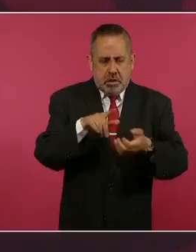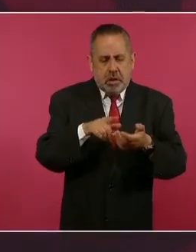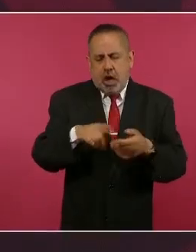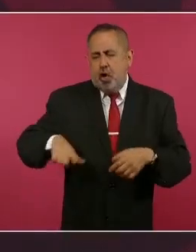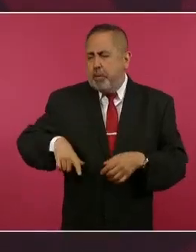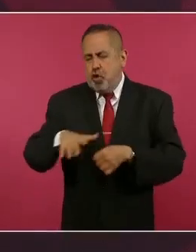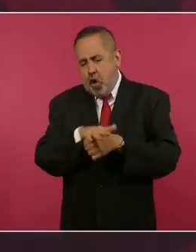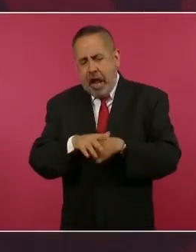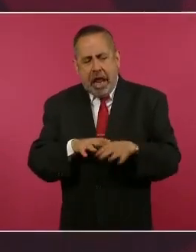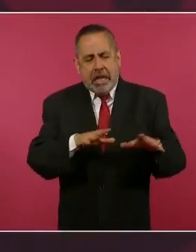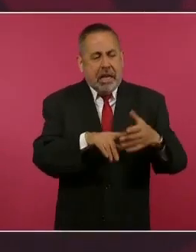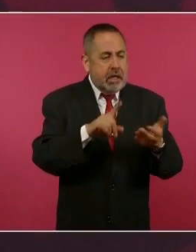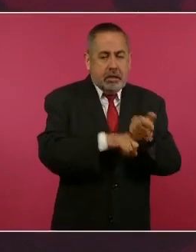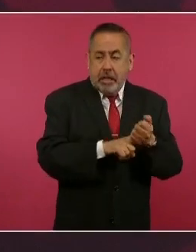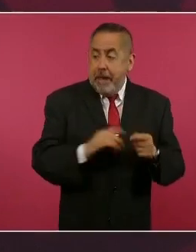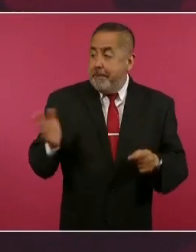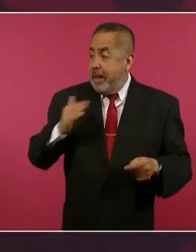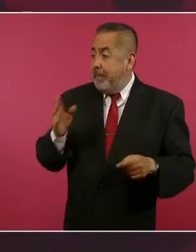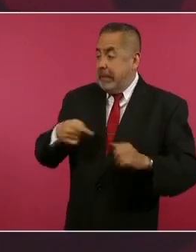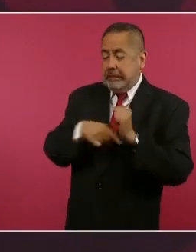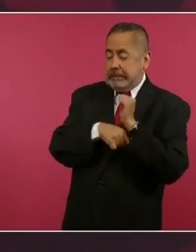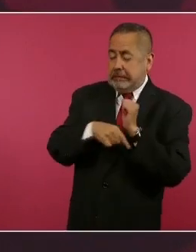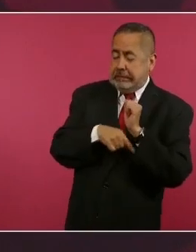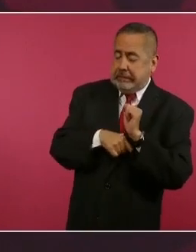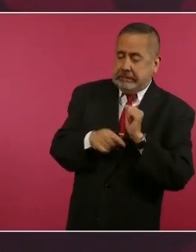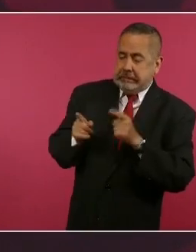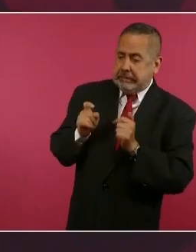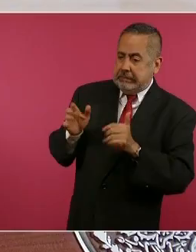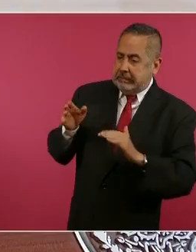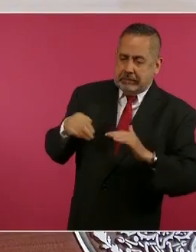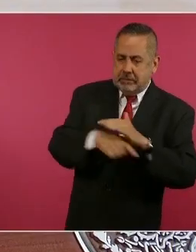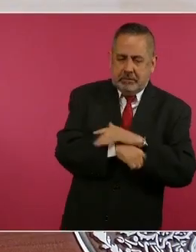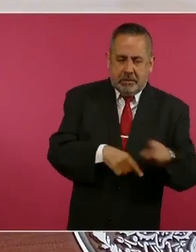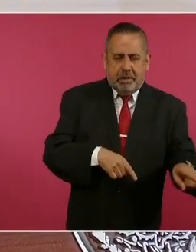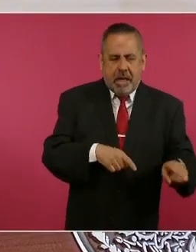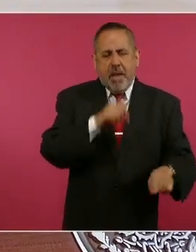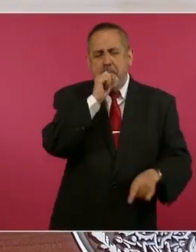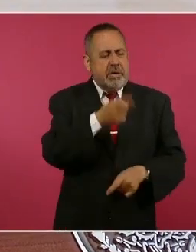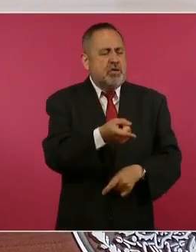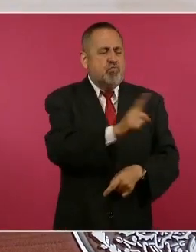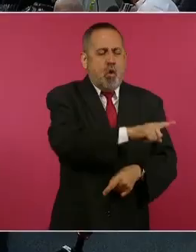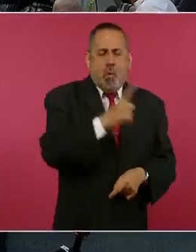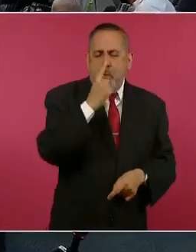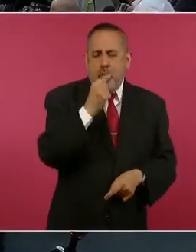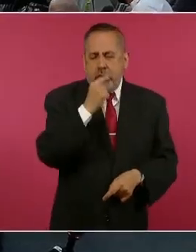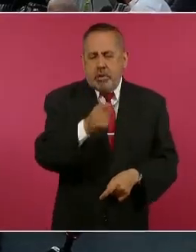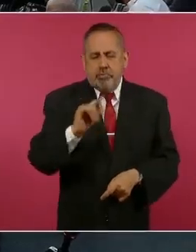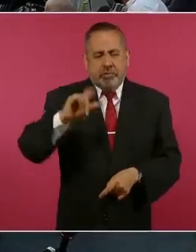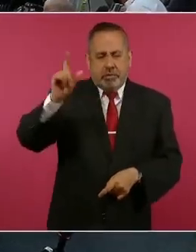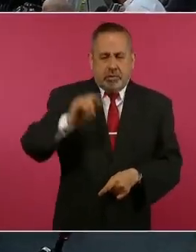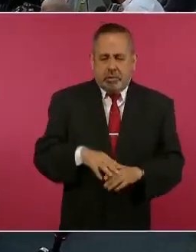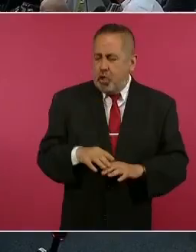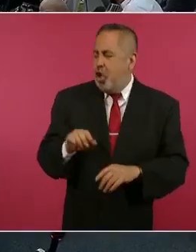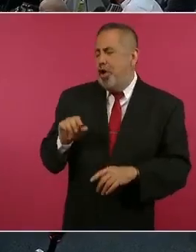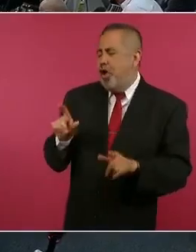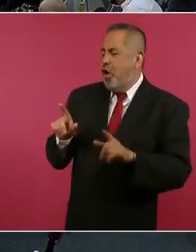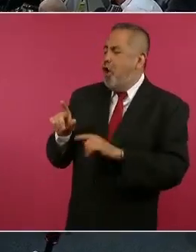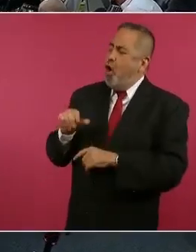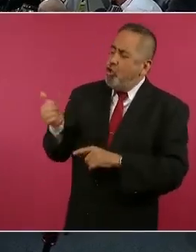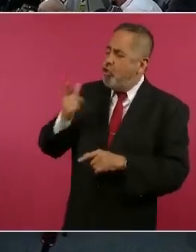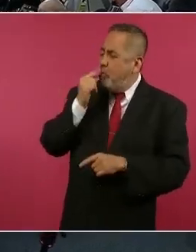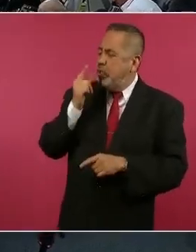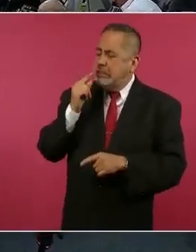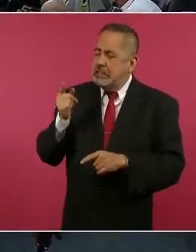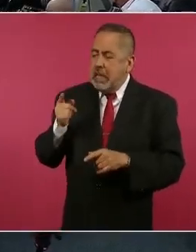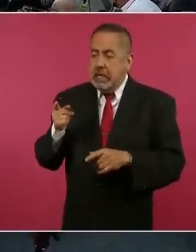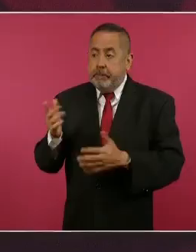Local, estatal. O sea, de un policía. Un mando, digamos, alto. De otro policía, sí.